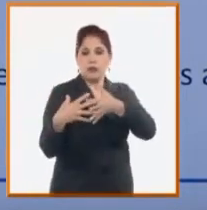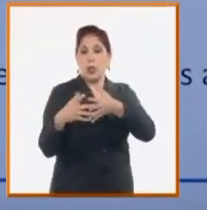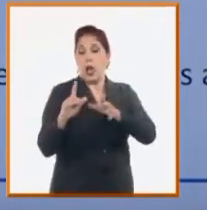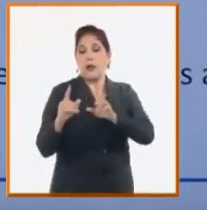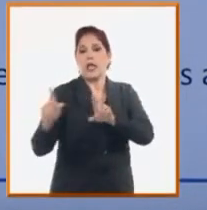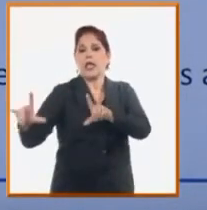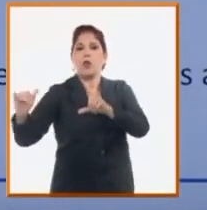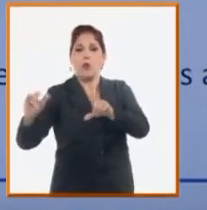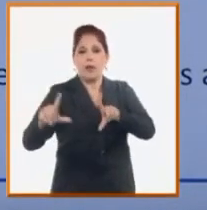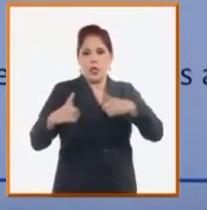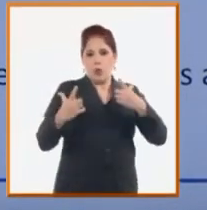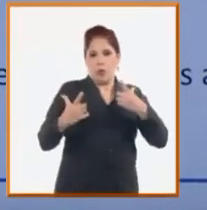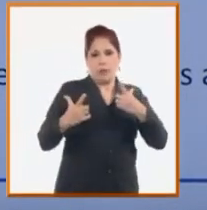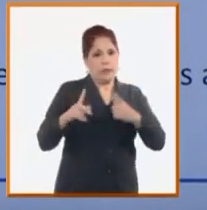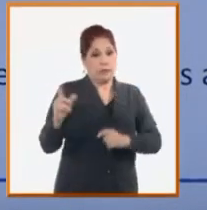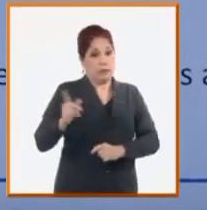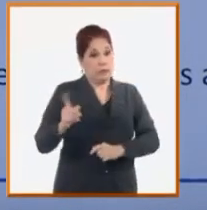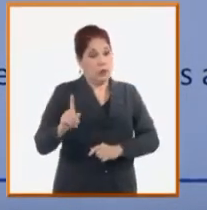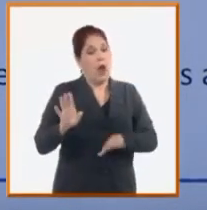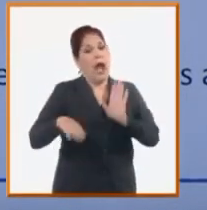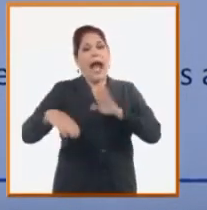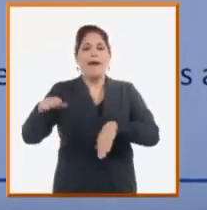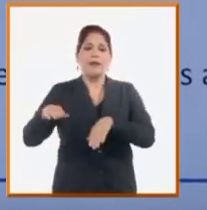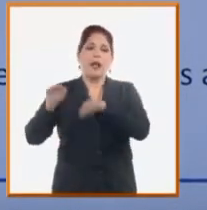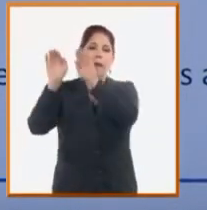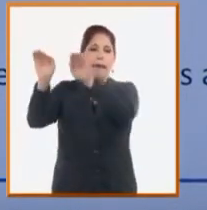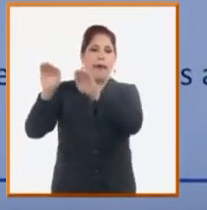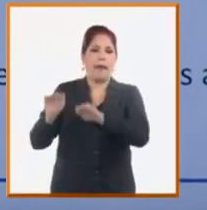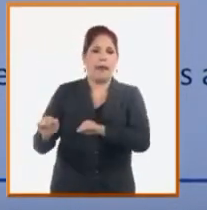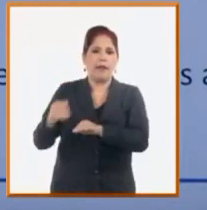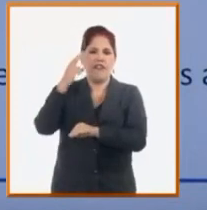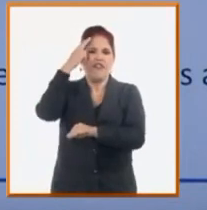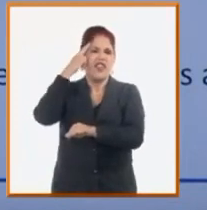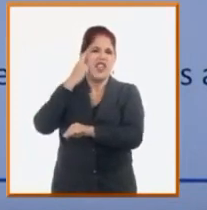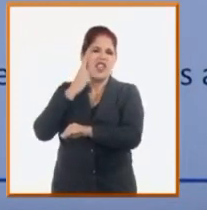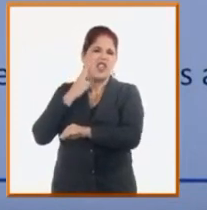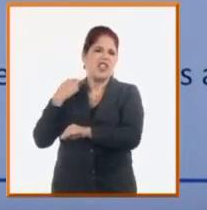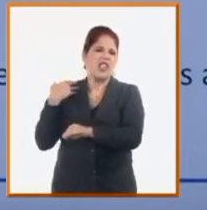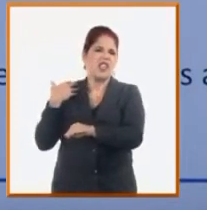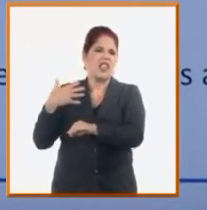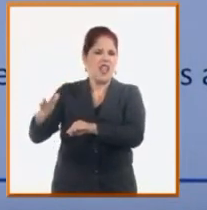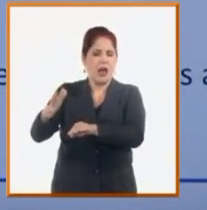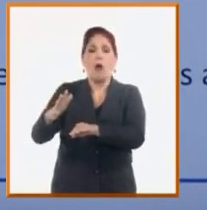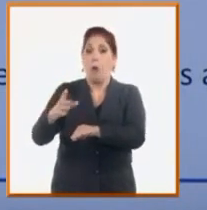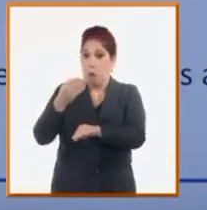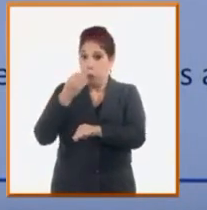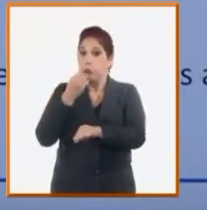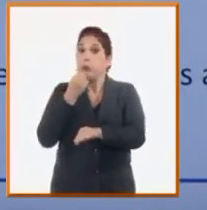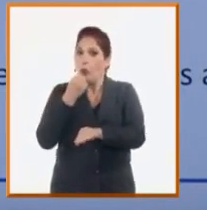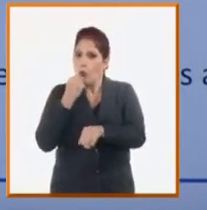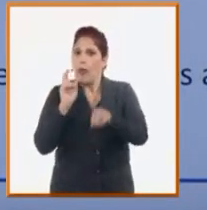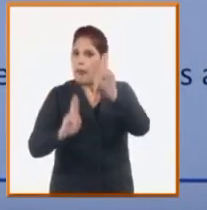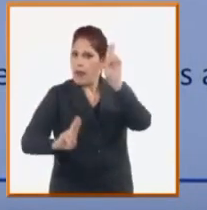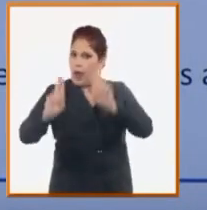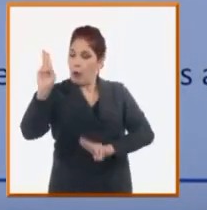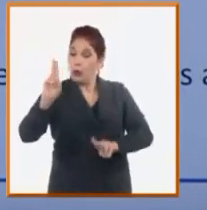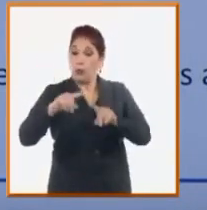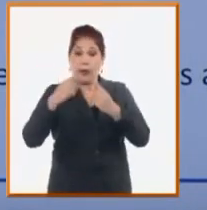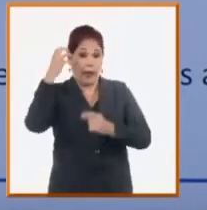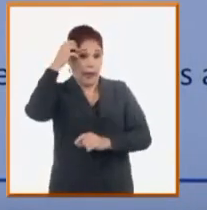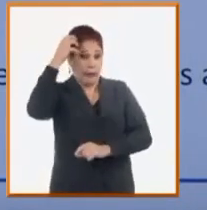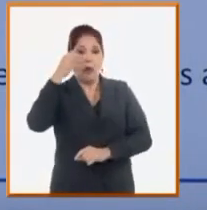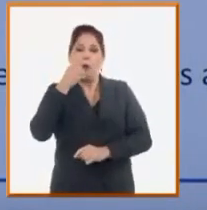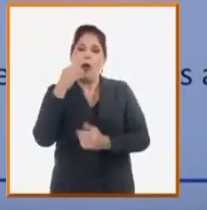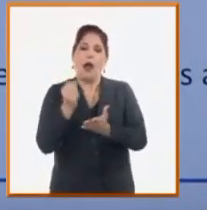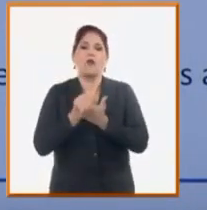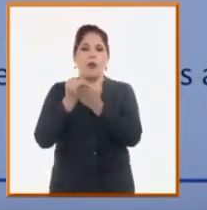permiten aprovechar las capacidades ociosas, aumentar la oferta, permiten incluso concertar precios, ya que el Estado va a poder poner la